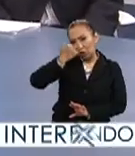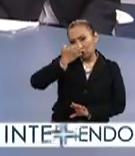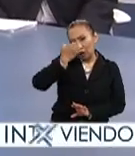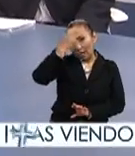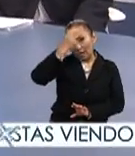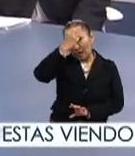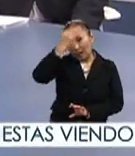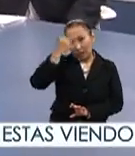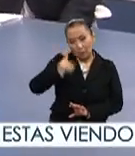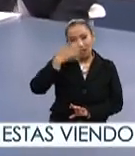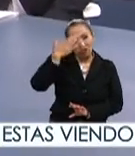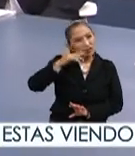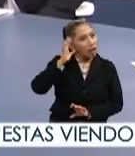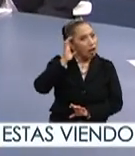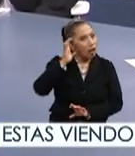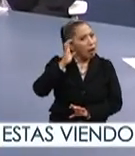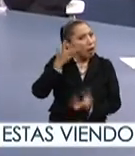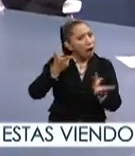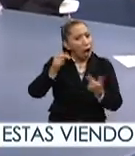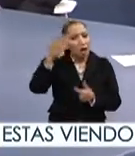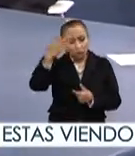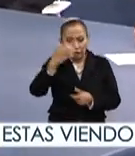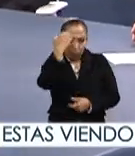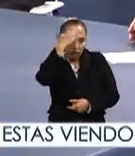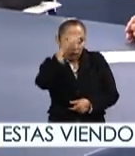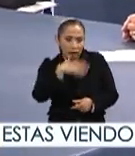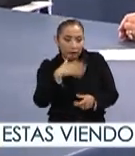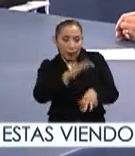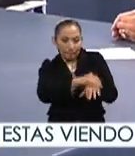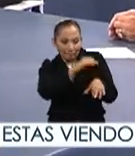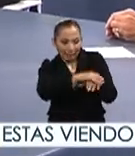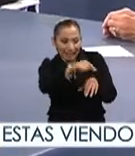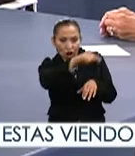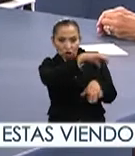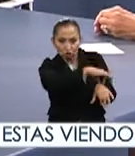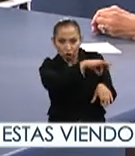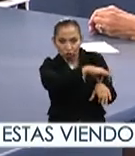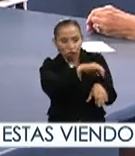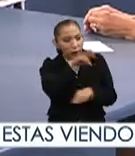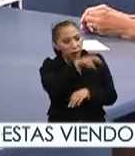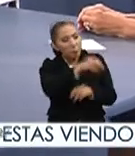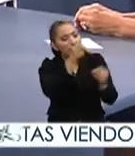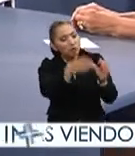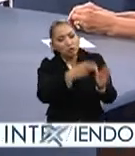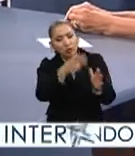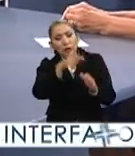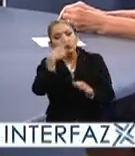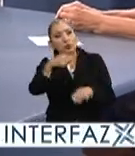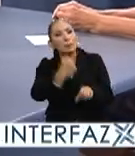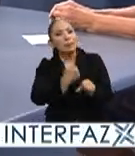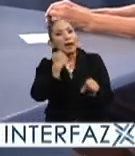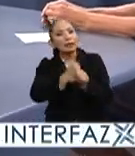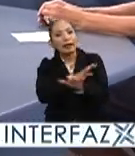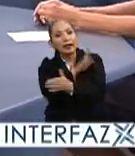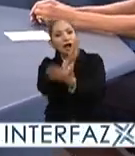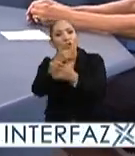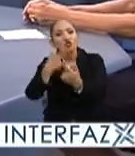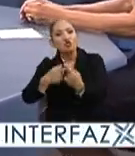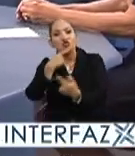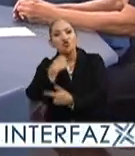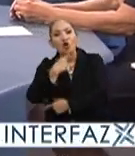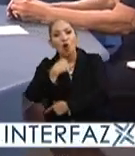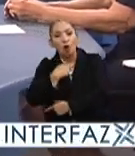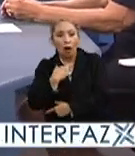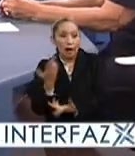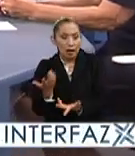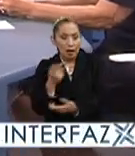escuelas de enfermería? Porque tengo entendido que también, lo sé por experiencia de amigos médicos, muchos también hacen sus prácticas en la Cruz Roja